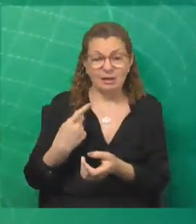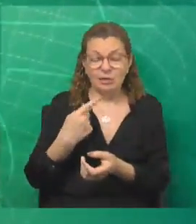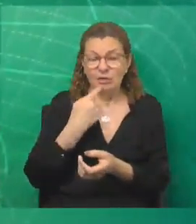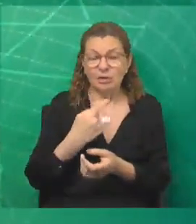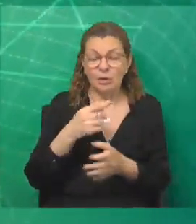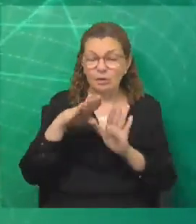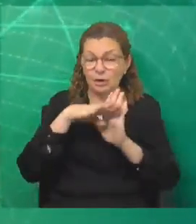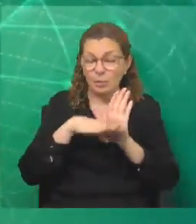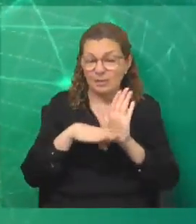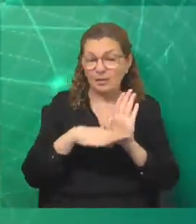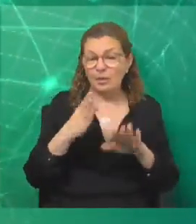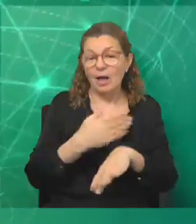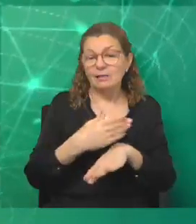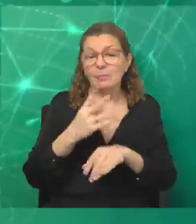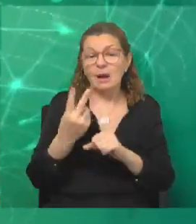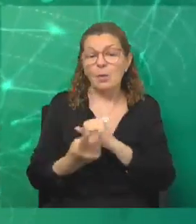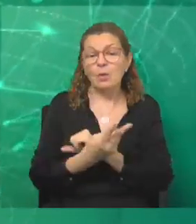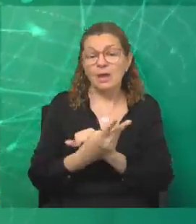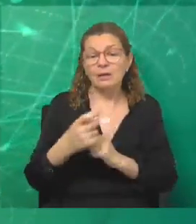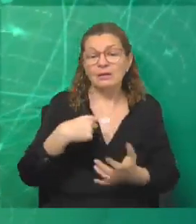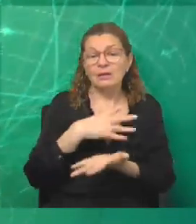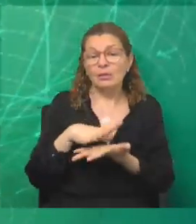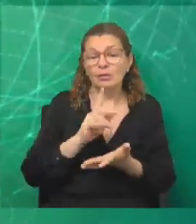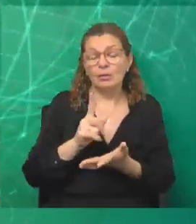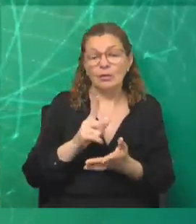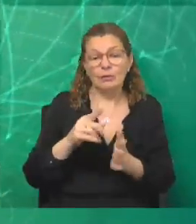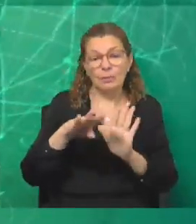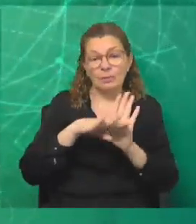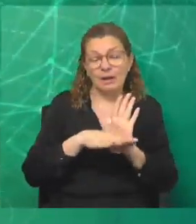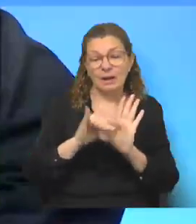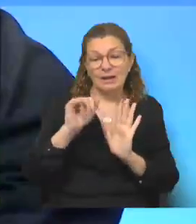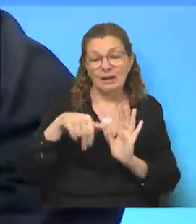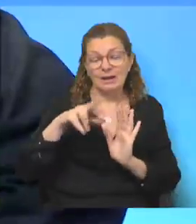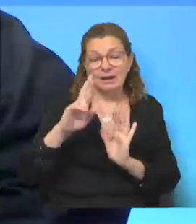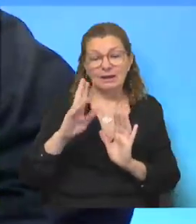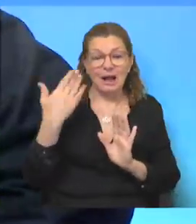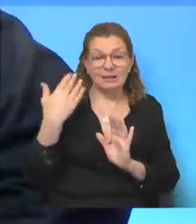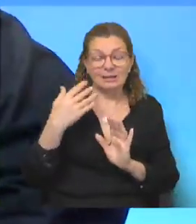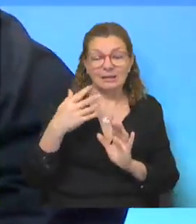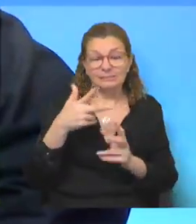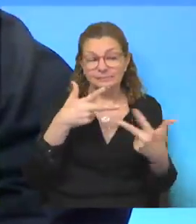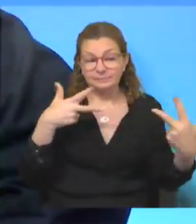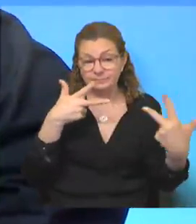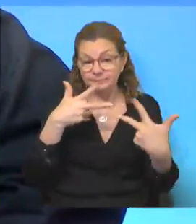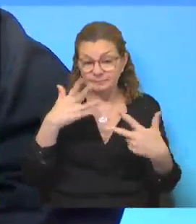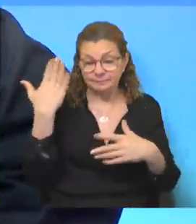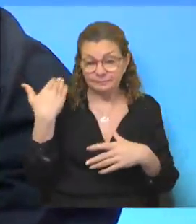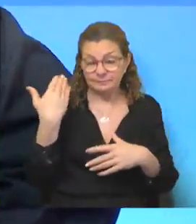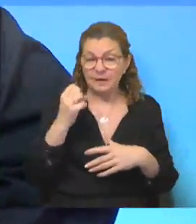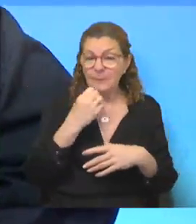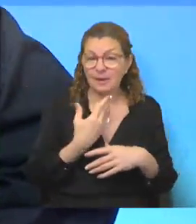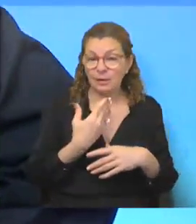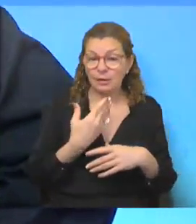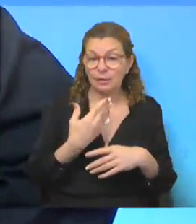recomendaciones previas para prevenir estas situaciones que no fueron implementadas por el inr como la instalación de cámaras de vigilancia mejoras en los